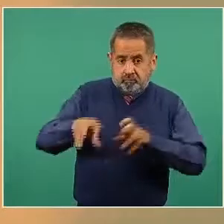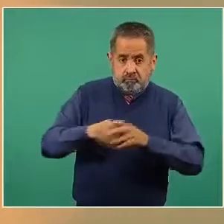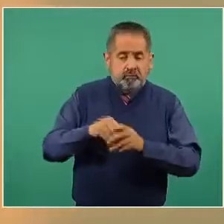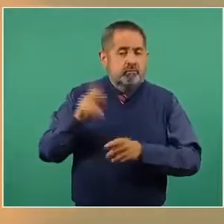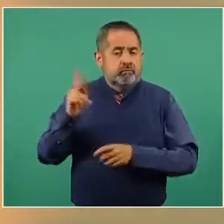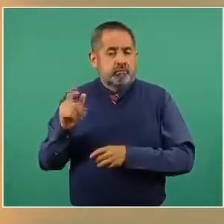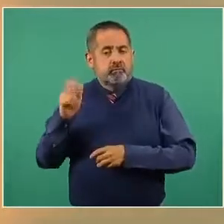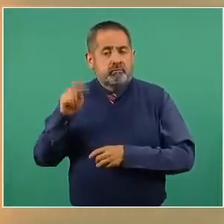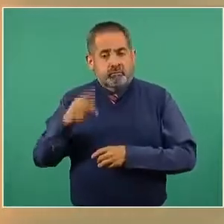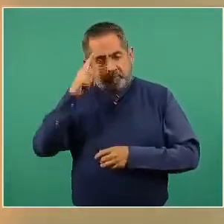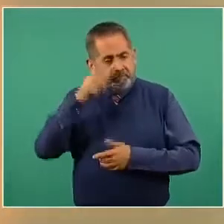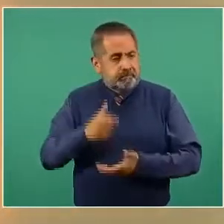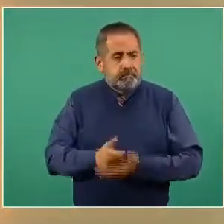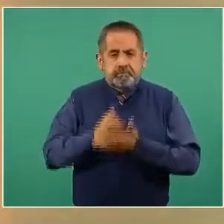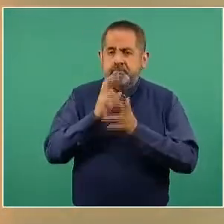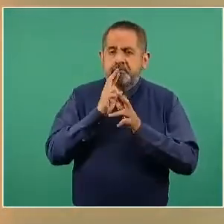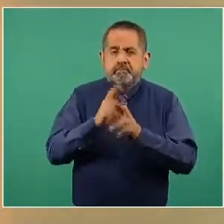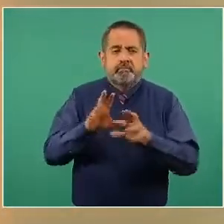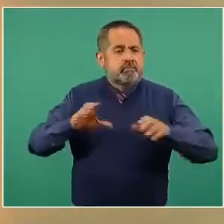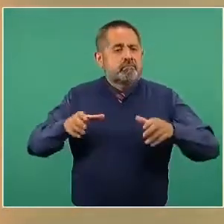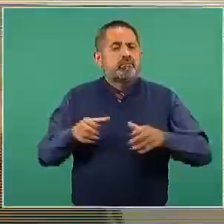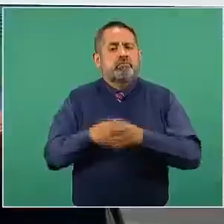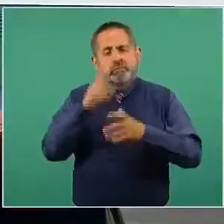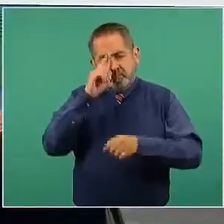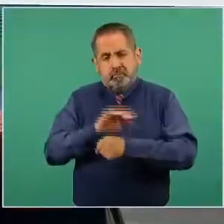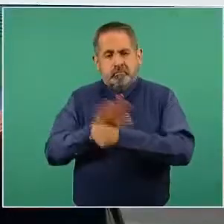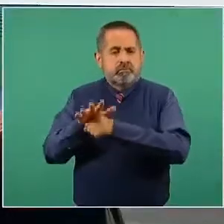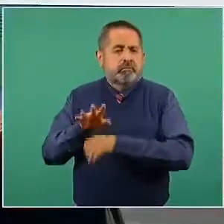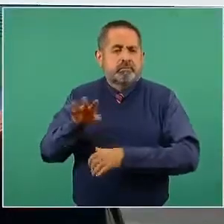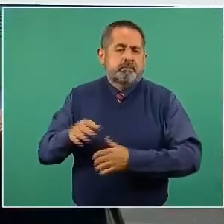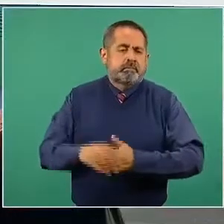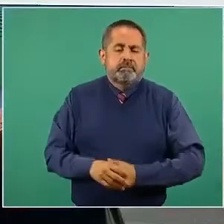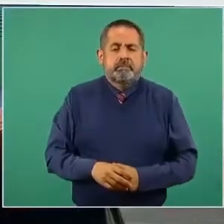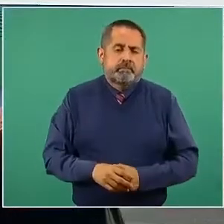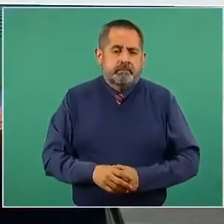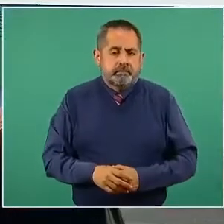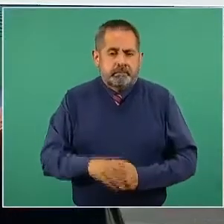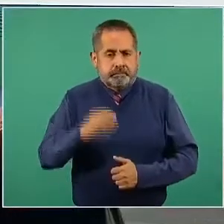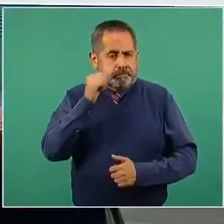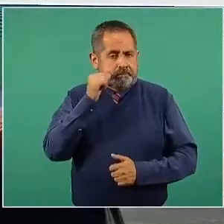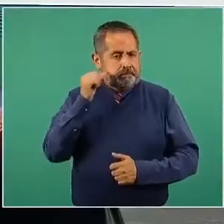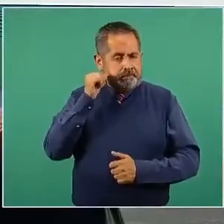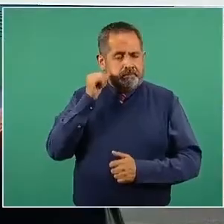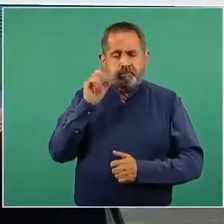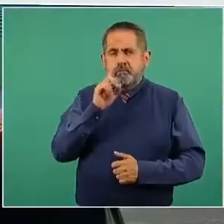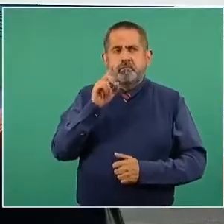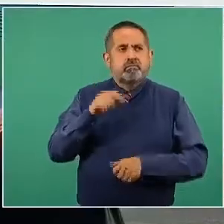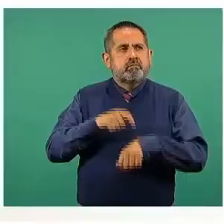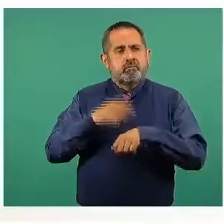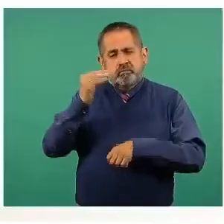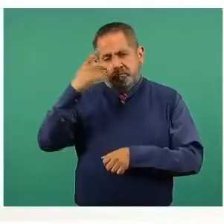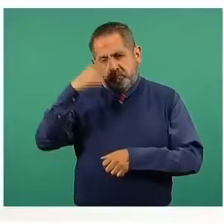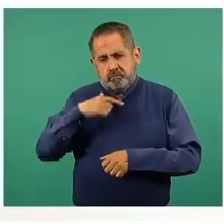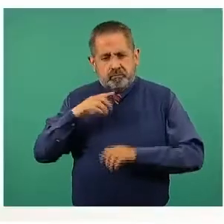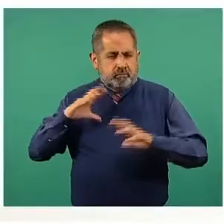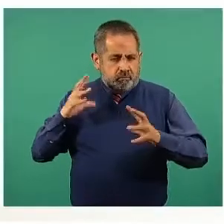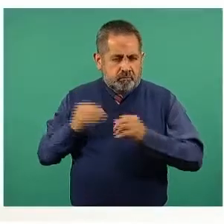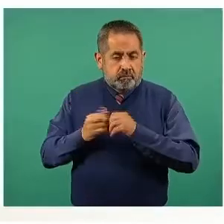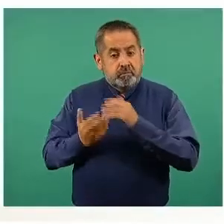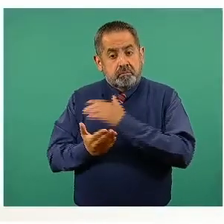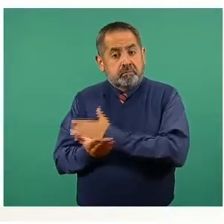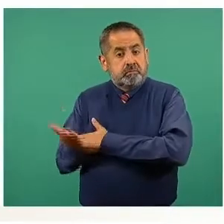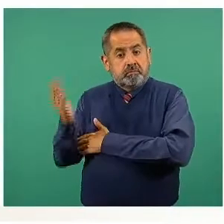de respuesta de salud pública a la epidemia de COVID-19. Ayer domingo 16 de mayo hasta las 21 horas, durante el